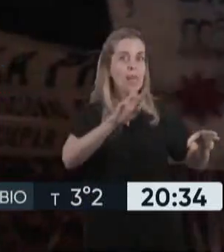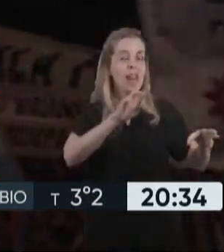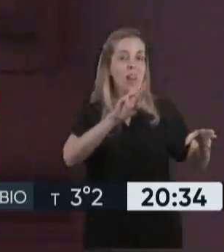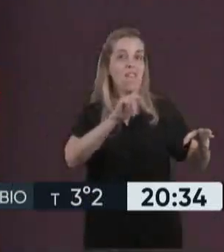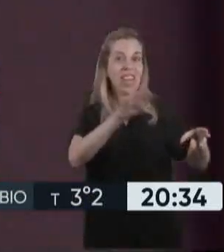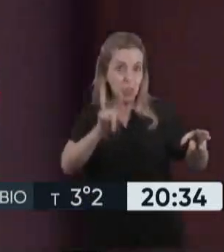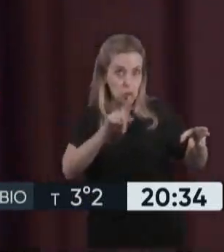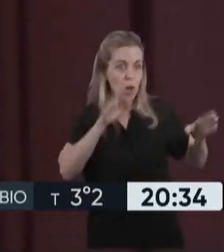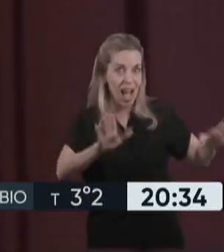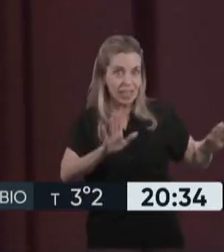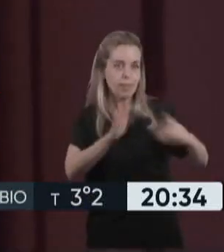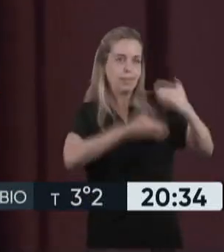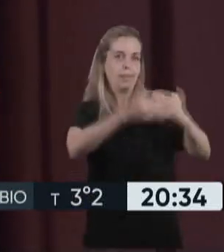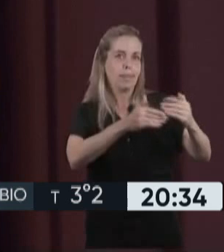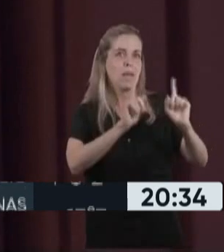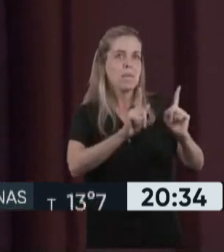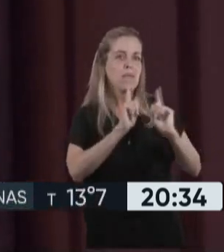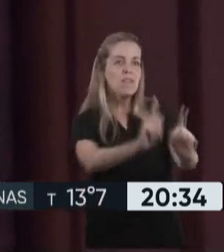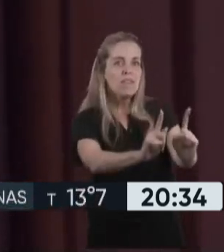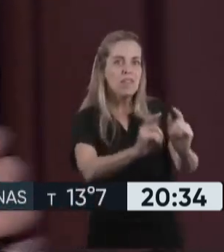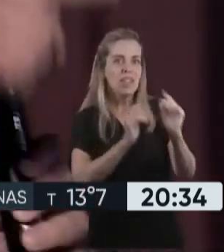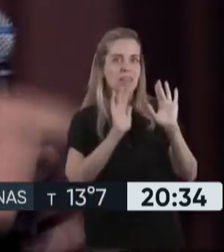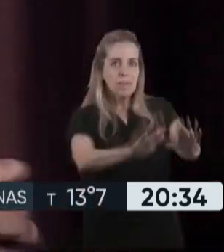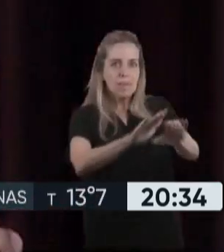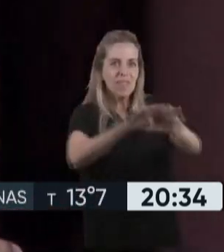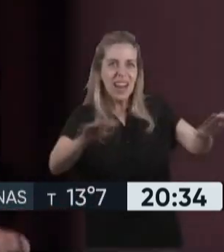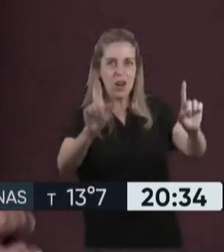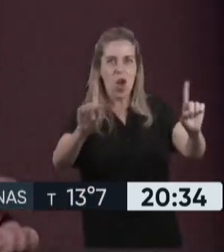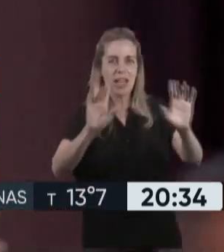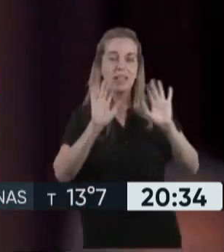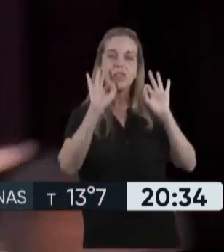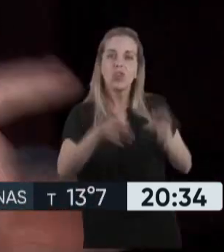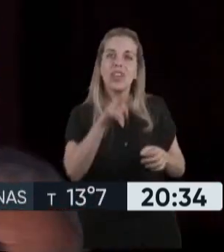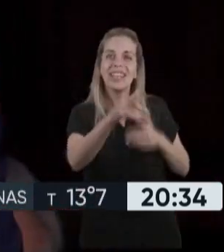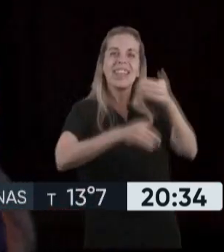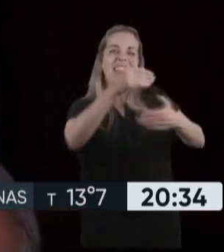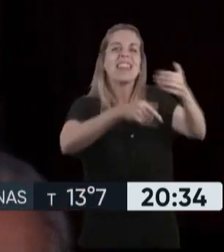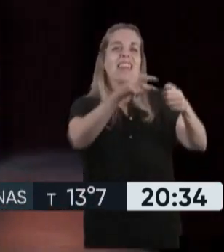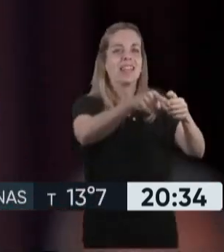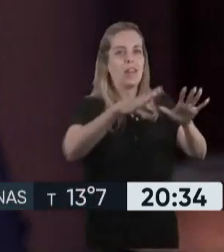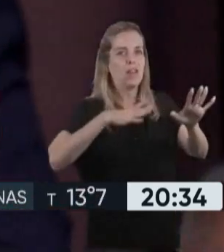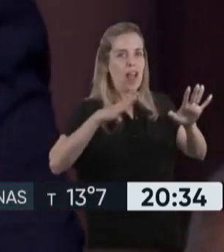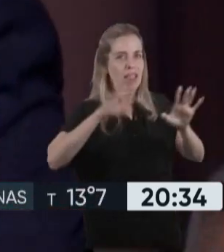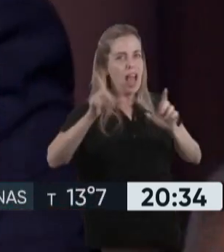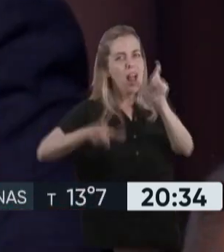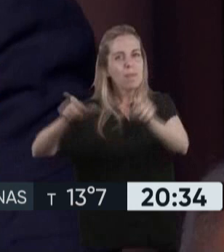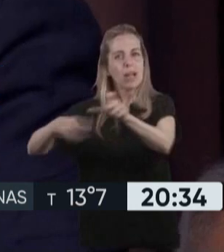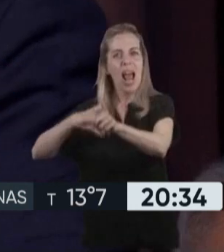detenga. Sé también que ese enorme crecimiento que tenemos no llega a todos los